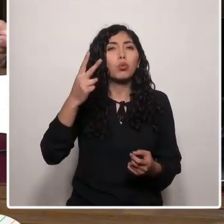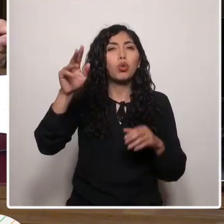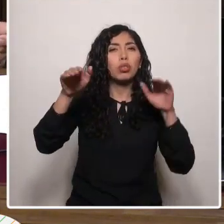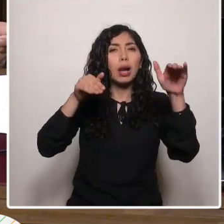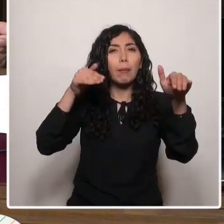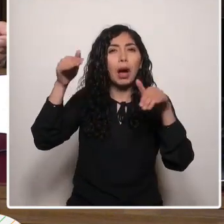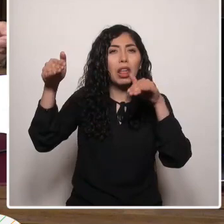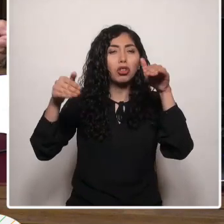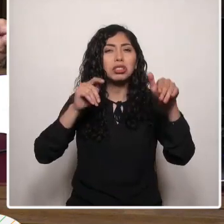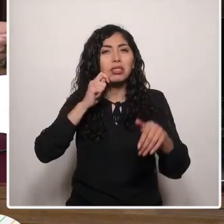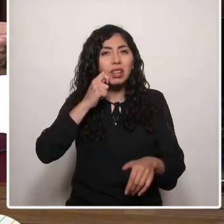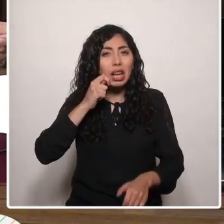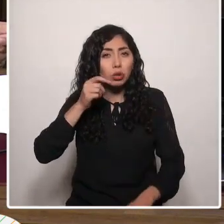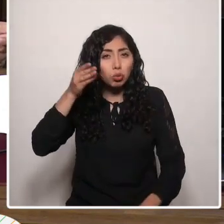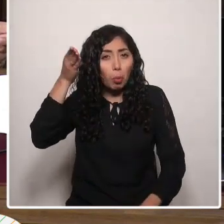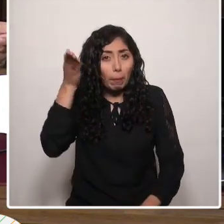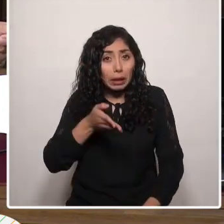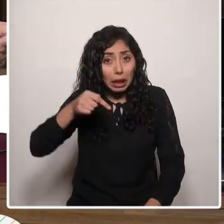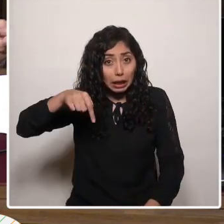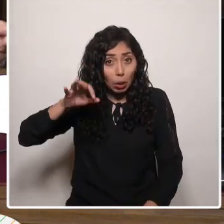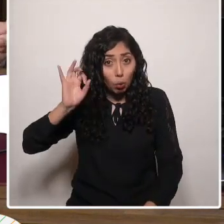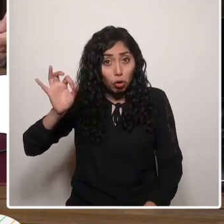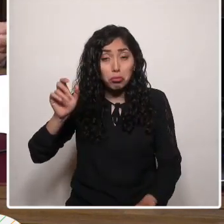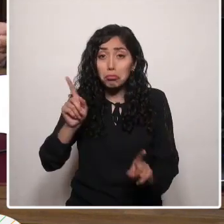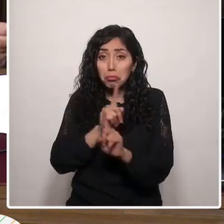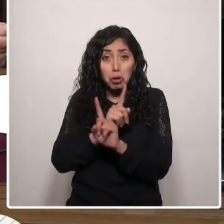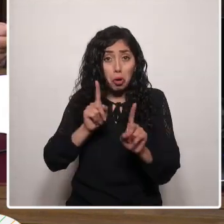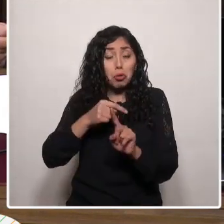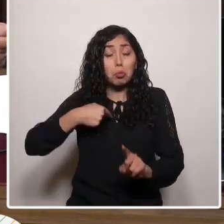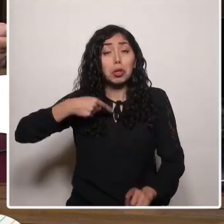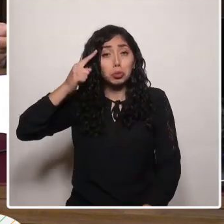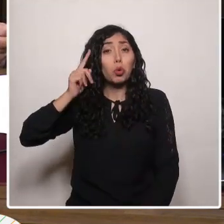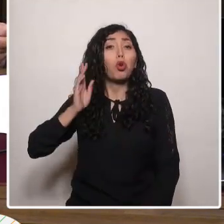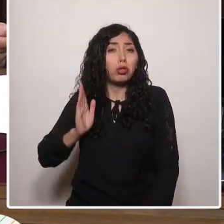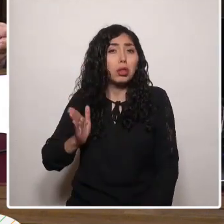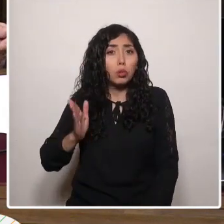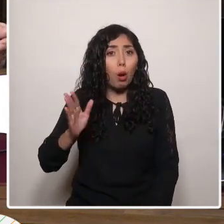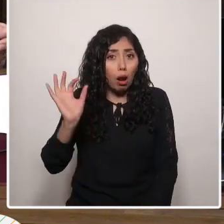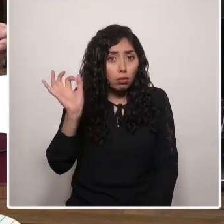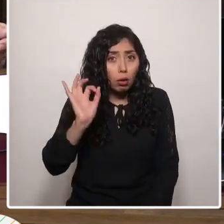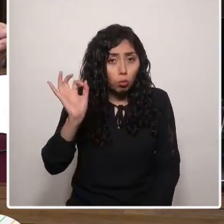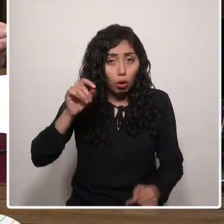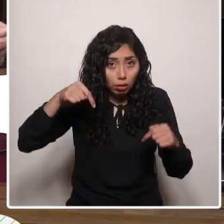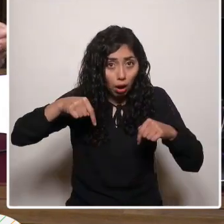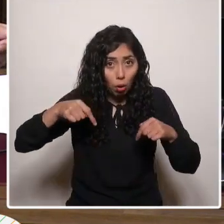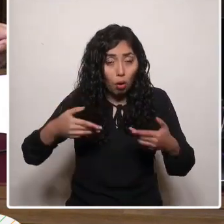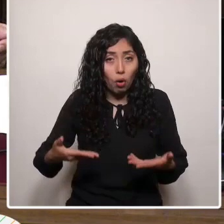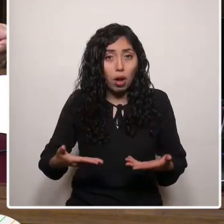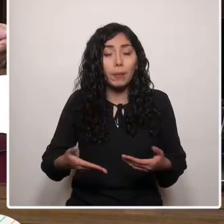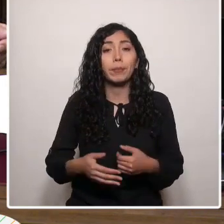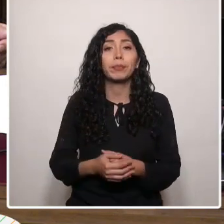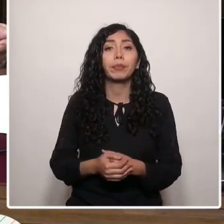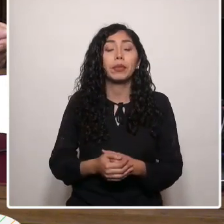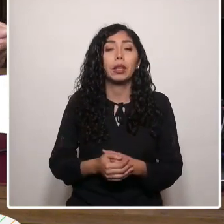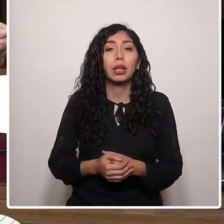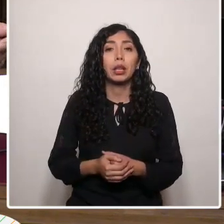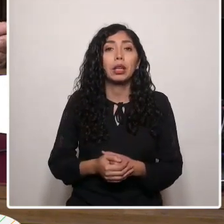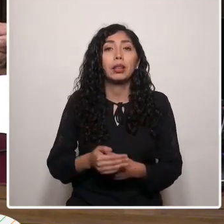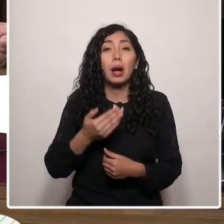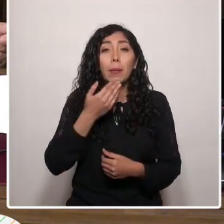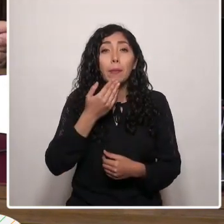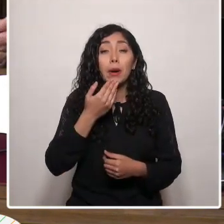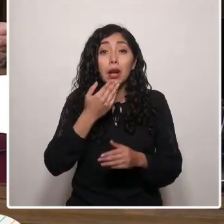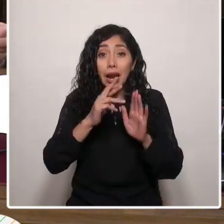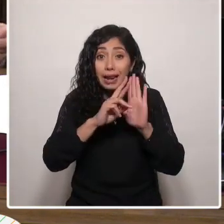llevarnos a suspender esta sesión. Esta sesión puede continuar. De hecho, en términos de la regla conforme a